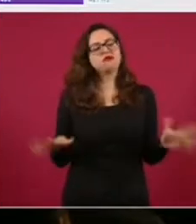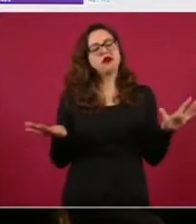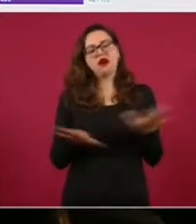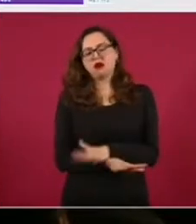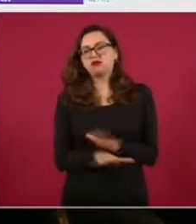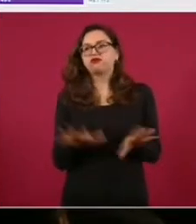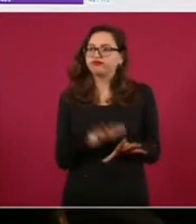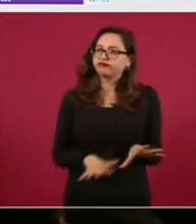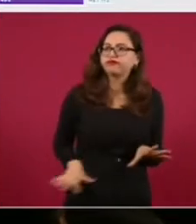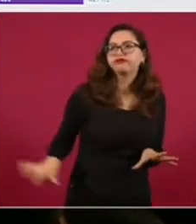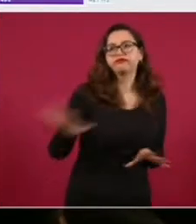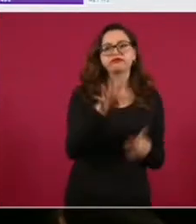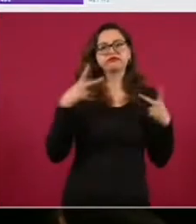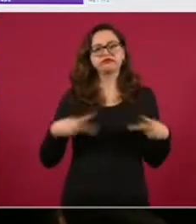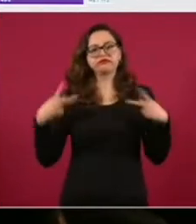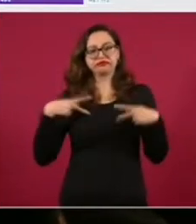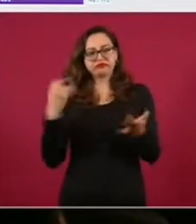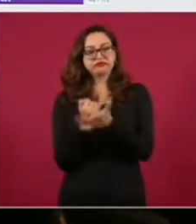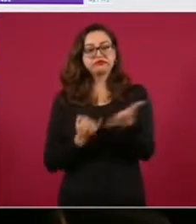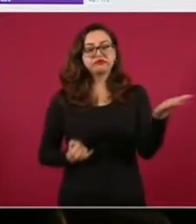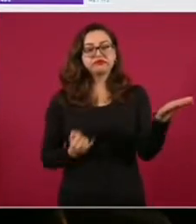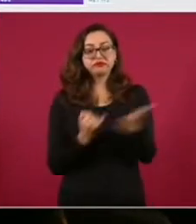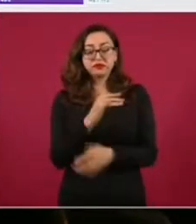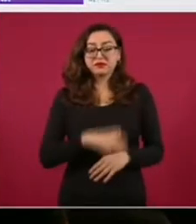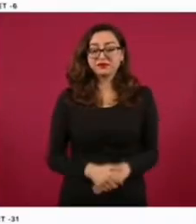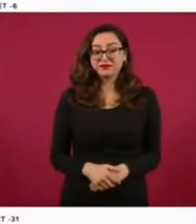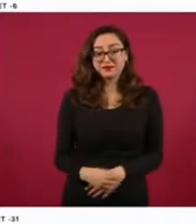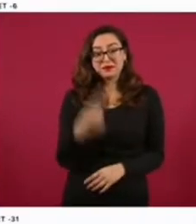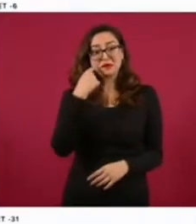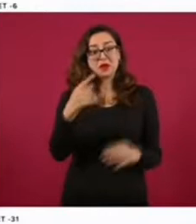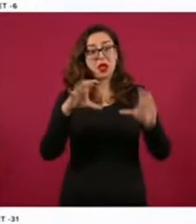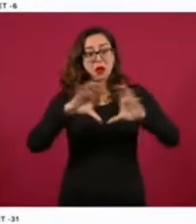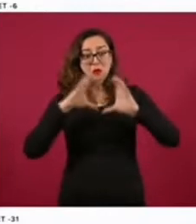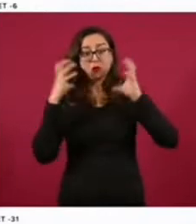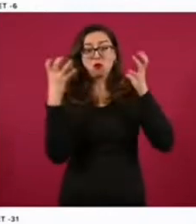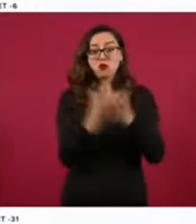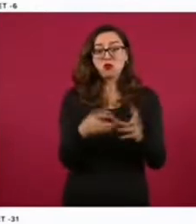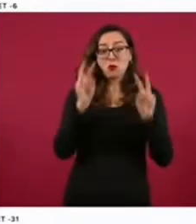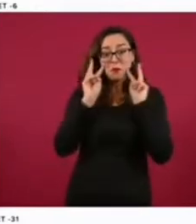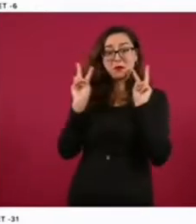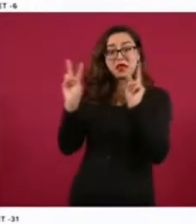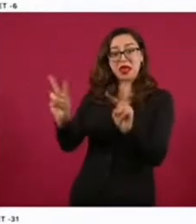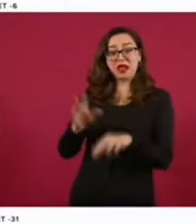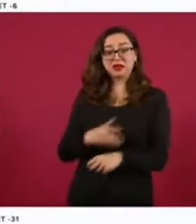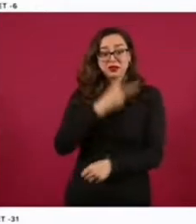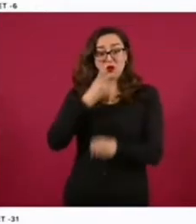Mira, segundo lugar a nivel mundial.